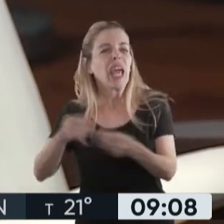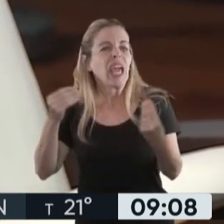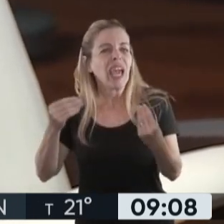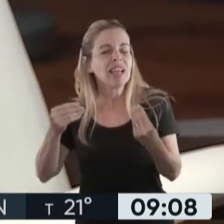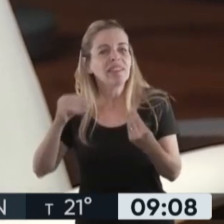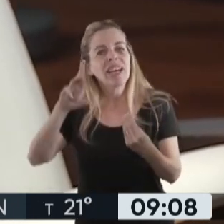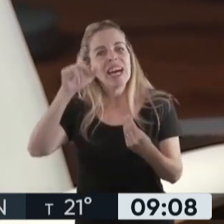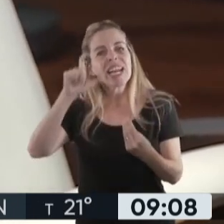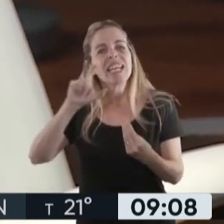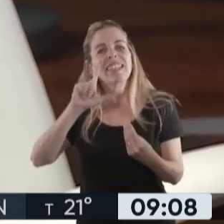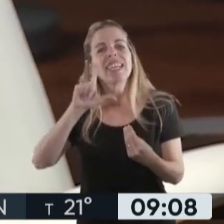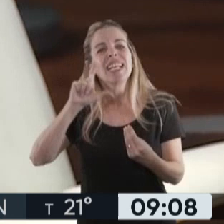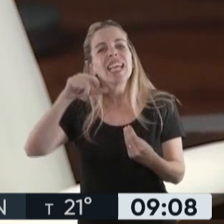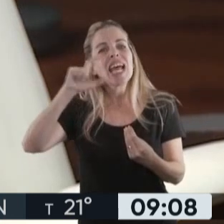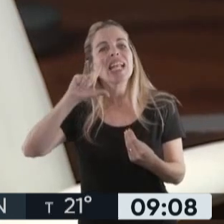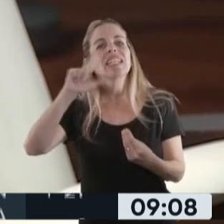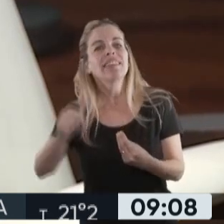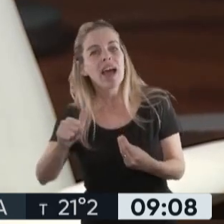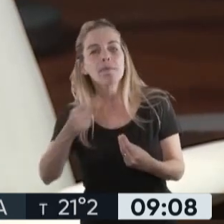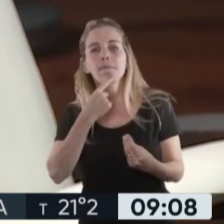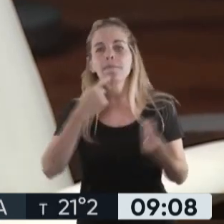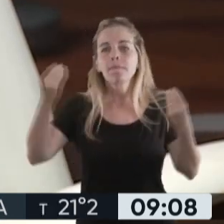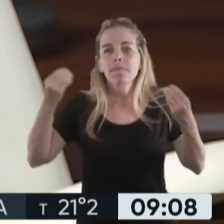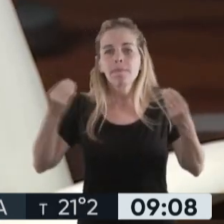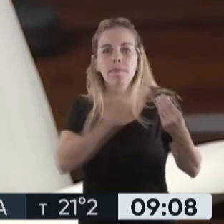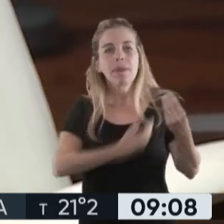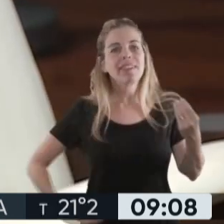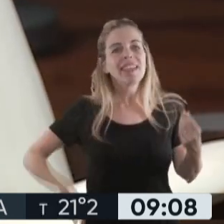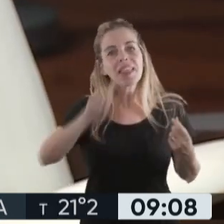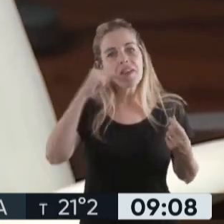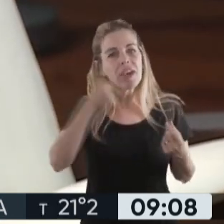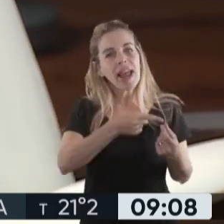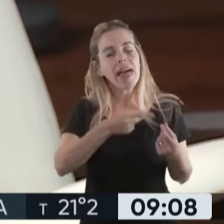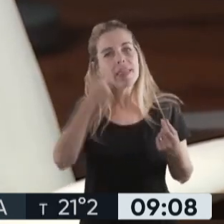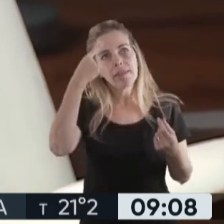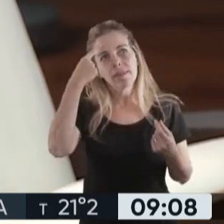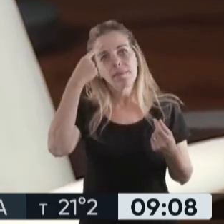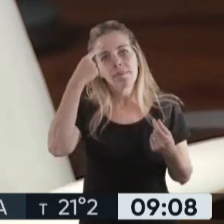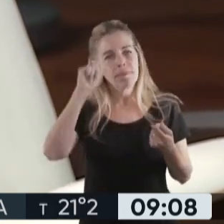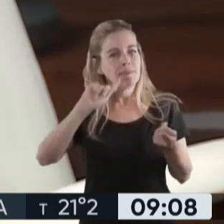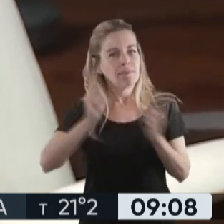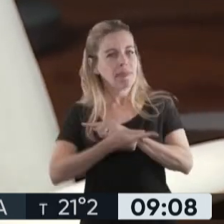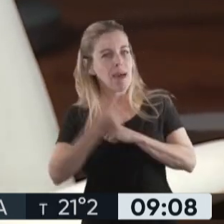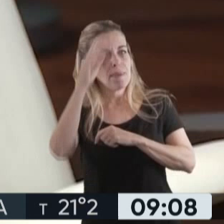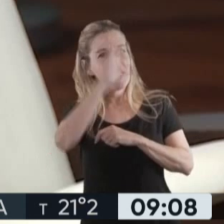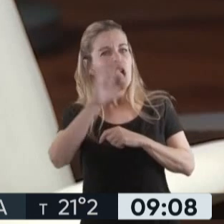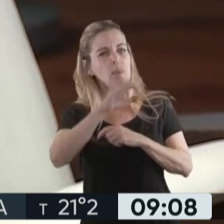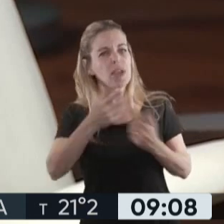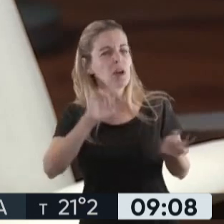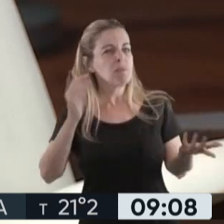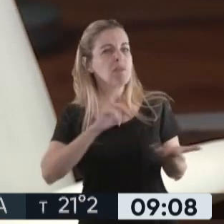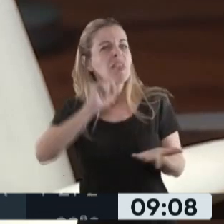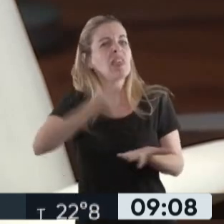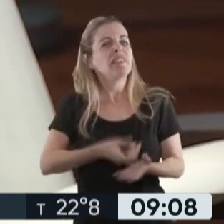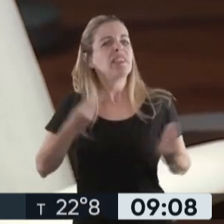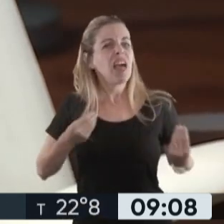que hizo efectivamente que el presidente de la Nación, Alberto Fernández, cambie rotundamente de opinión y termine